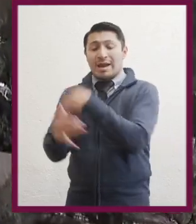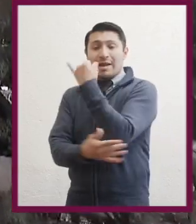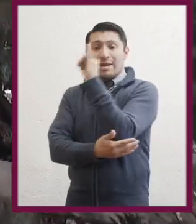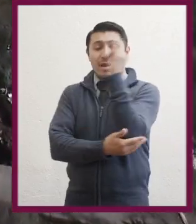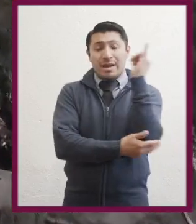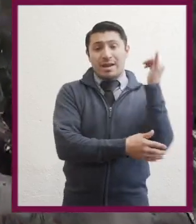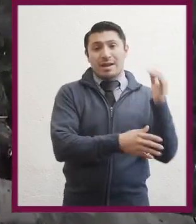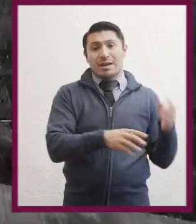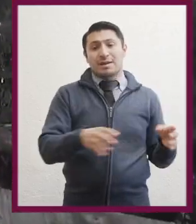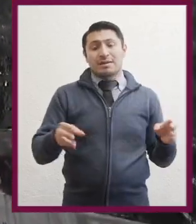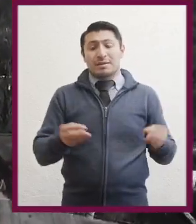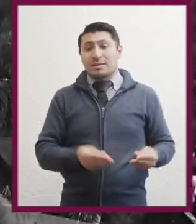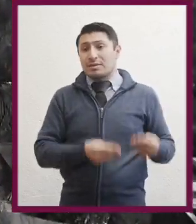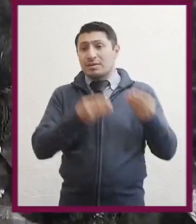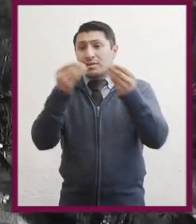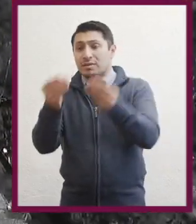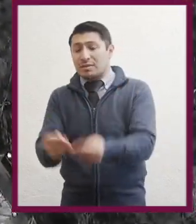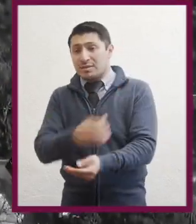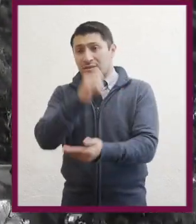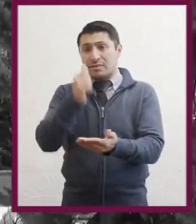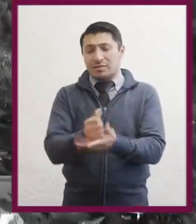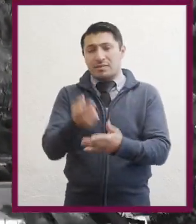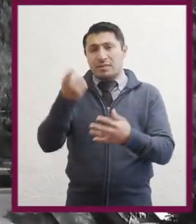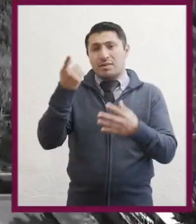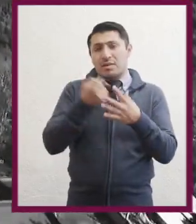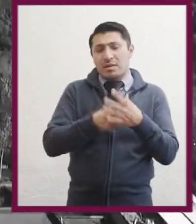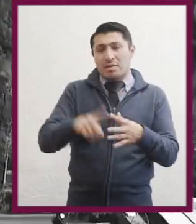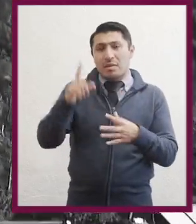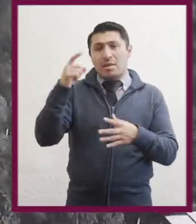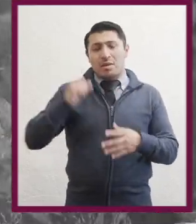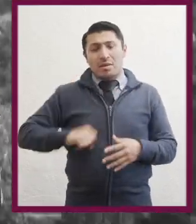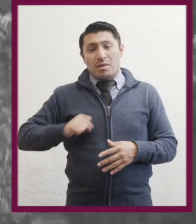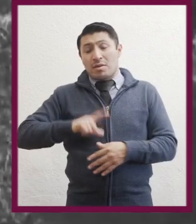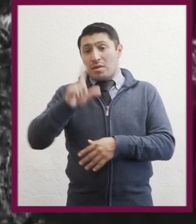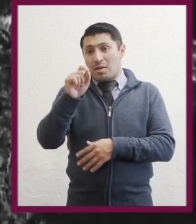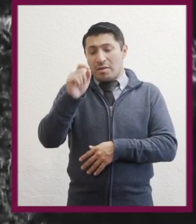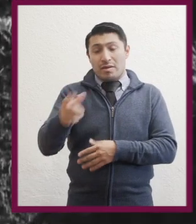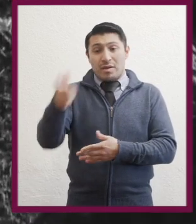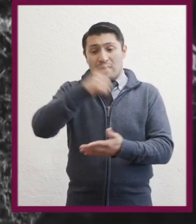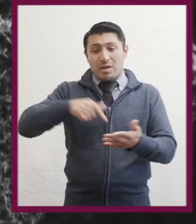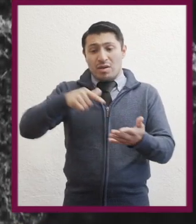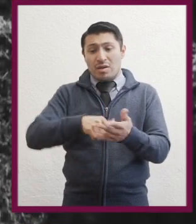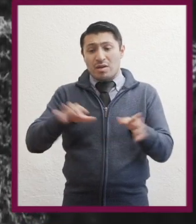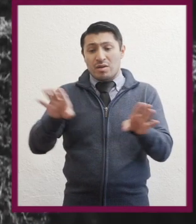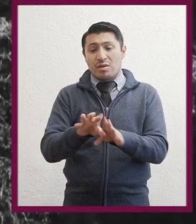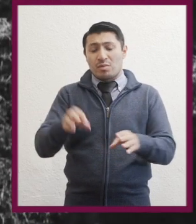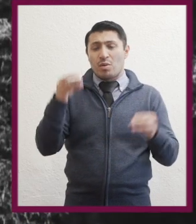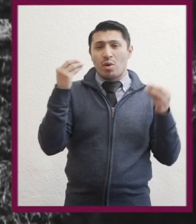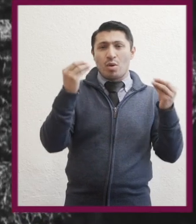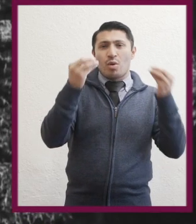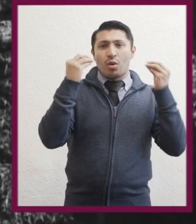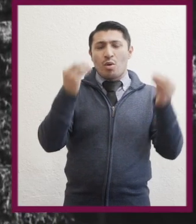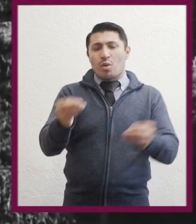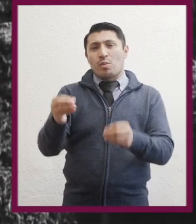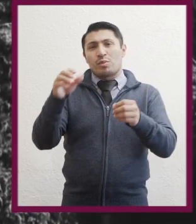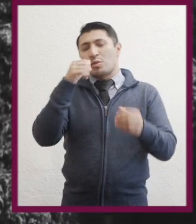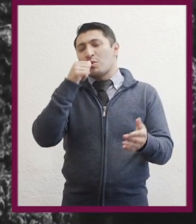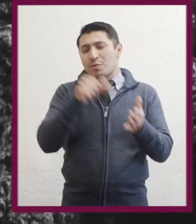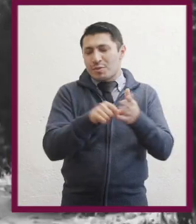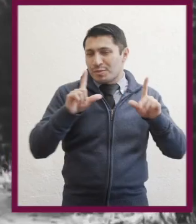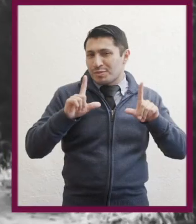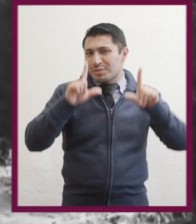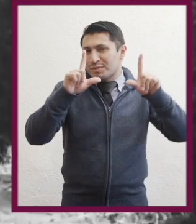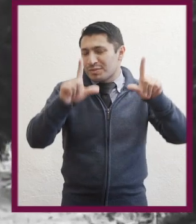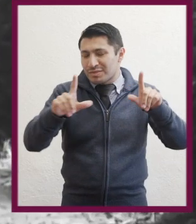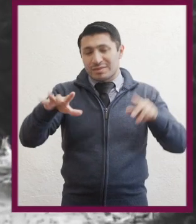de Quevedo y donado a la ciudad a inicios del siglo XX. Este sitio es el escenario de múltiples tarjetas